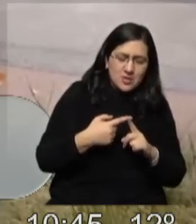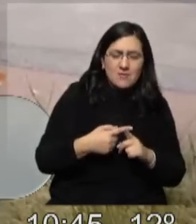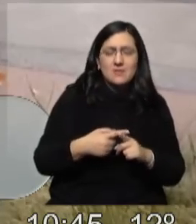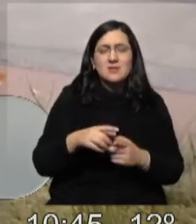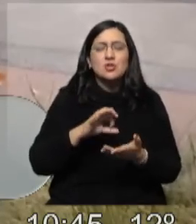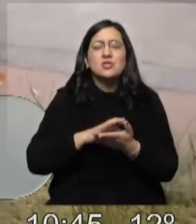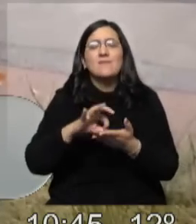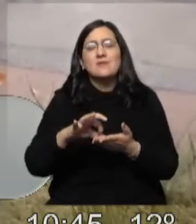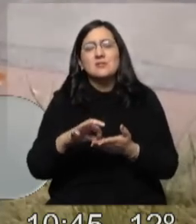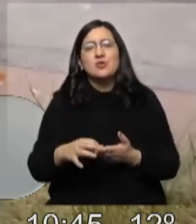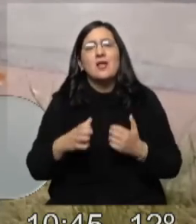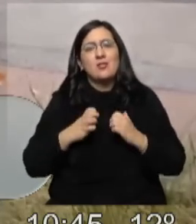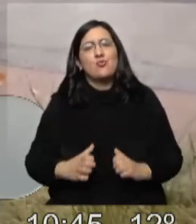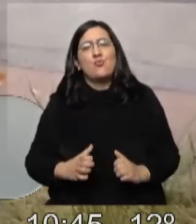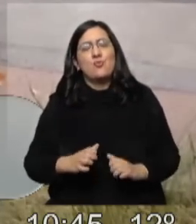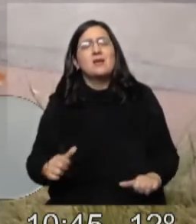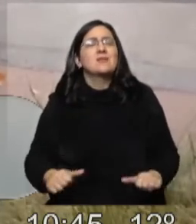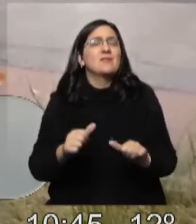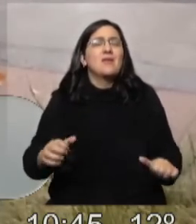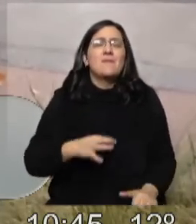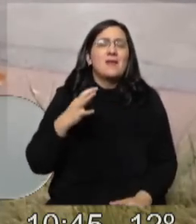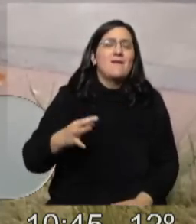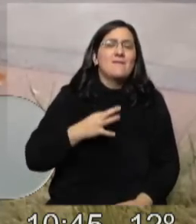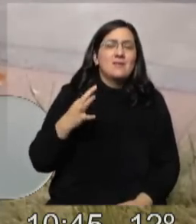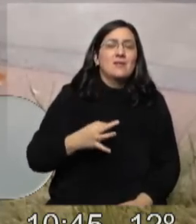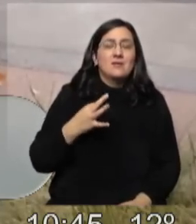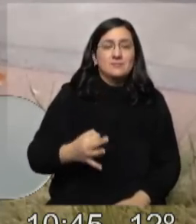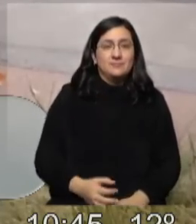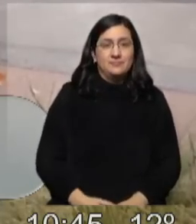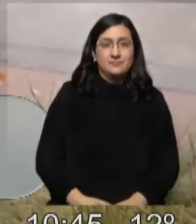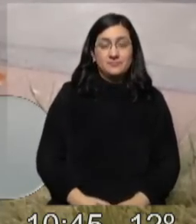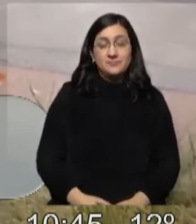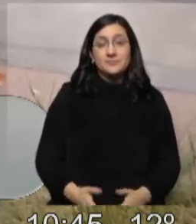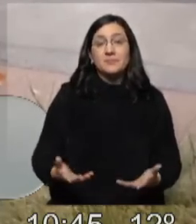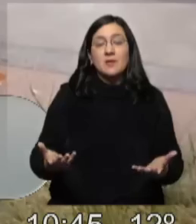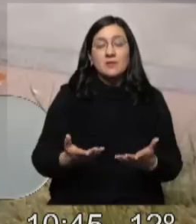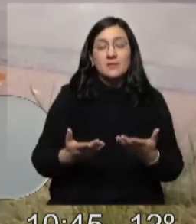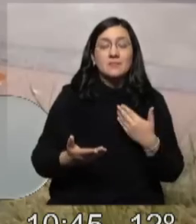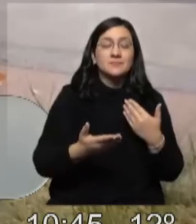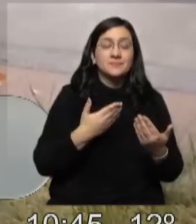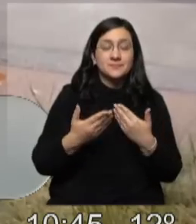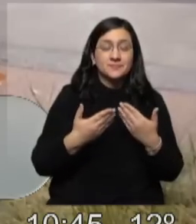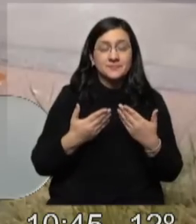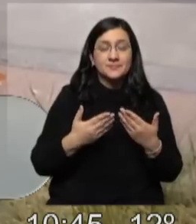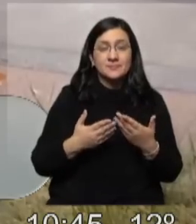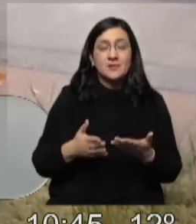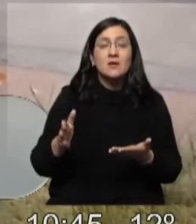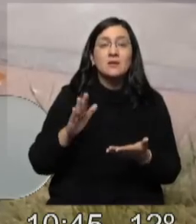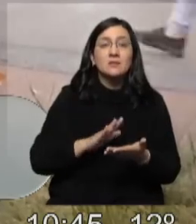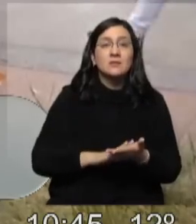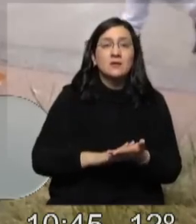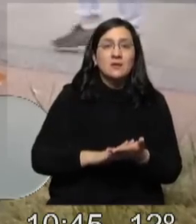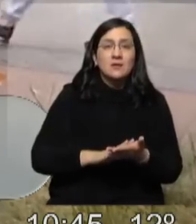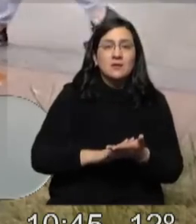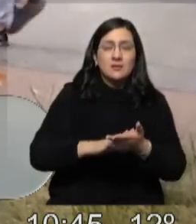las aptitudes, en las habilidades para la vida que podemos tener las personas, vamos a dialogar en esta mañana acerca de